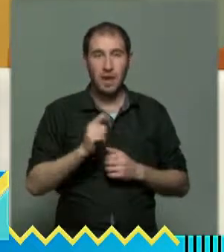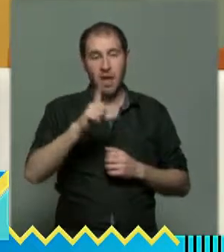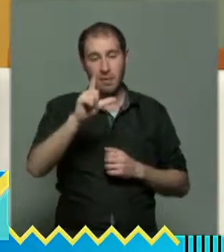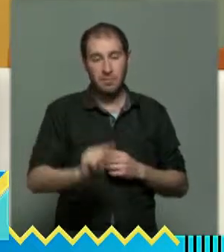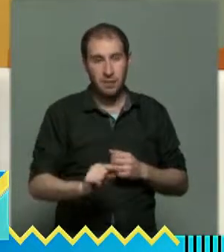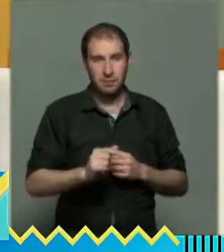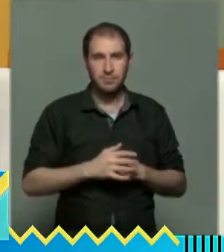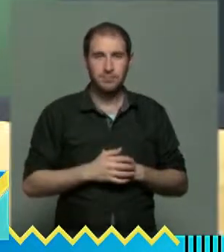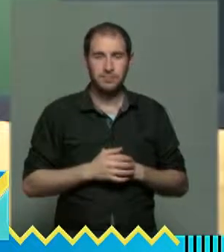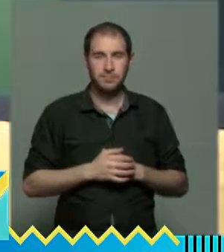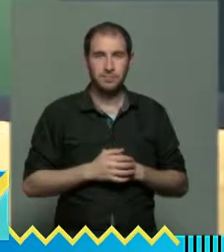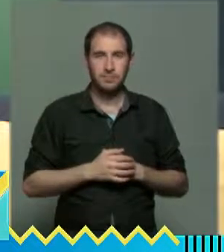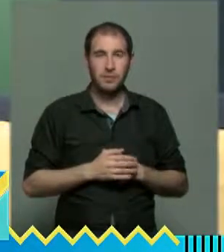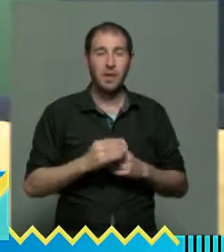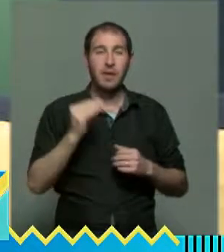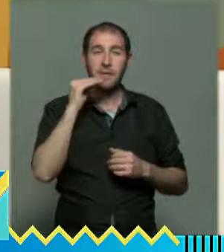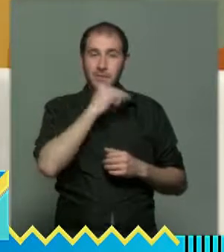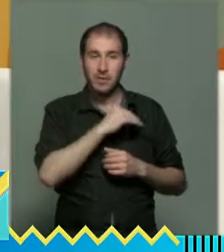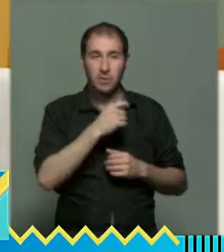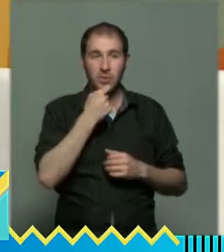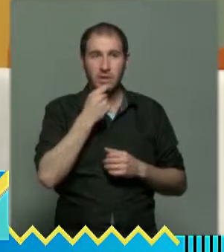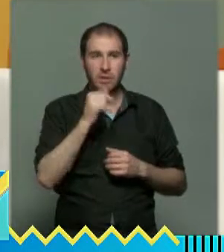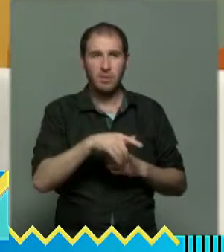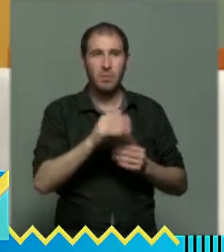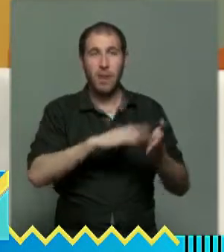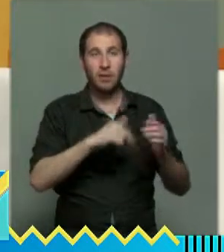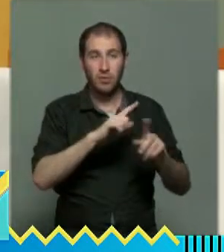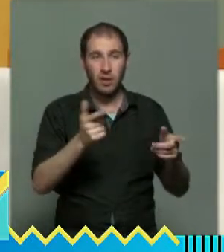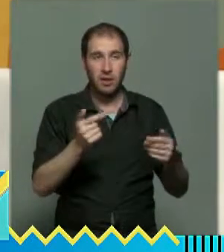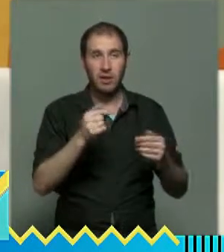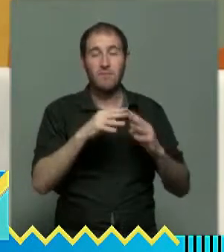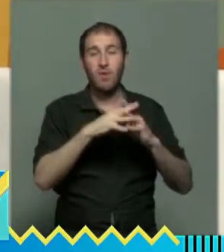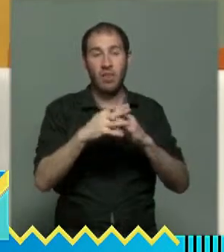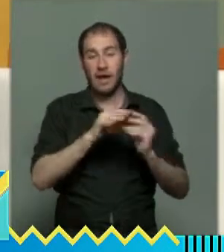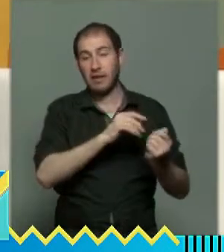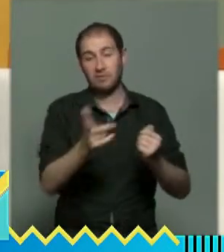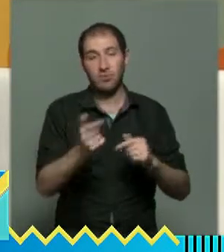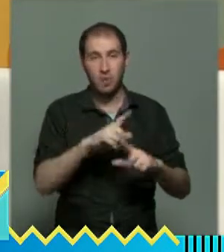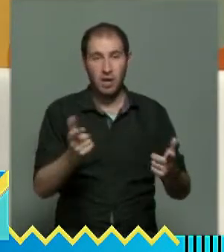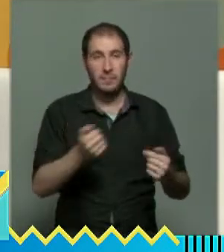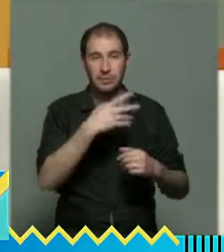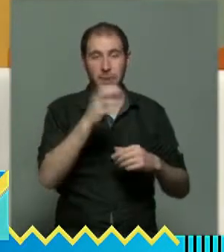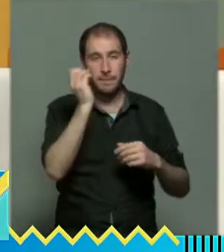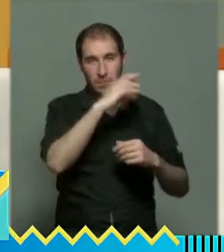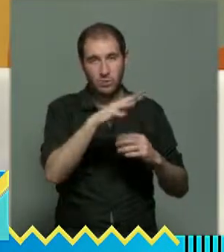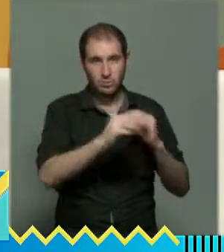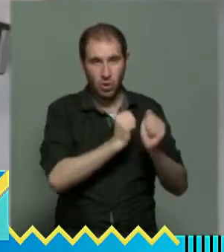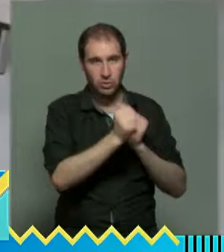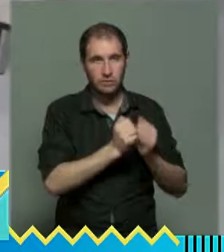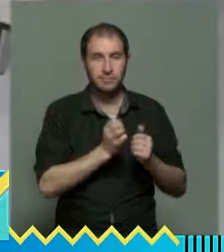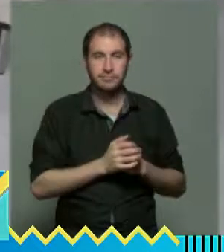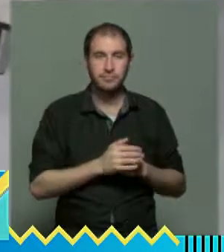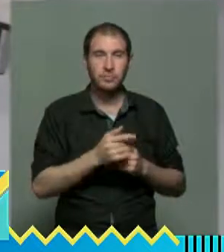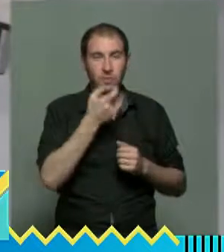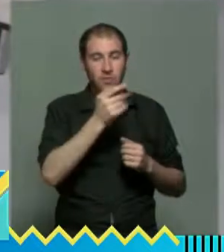disminuye tremendamente. En la vitivinicultura, si vos no estás blanqueado, no llega a la bodega. O sea, los productores, cuando llevamos